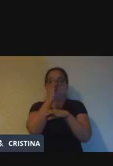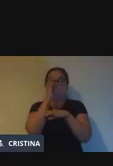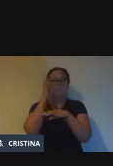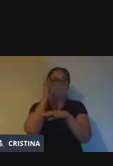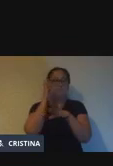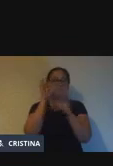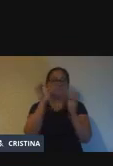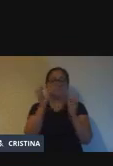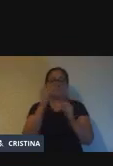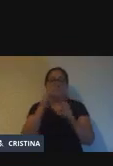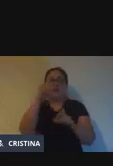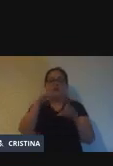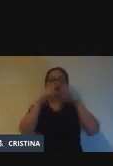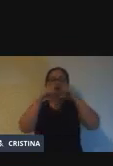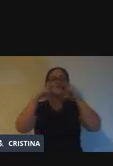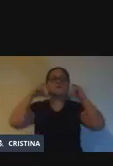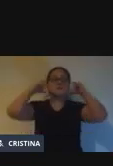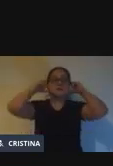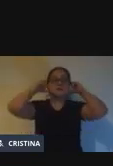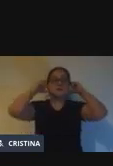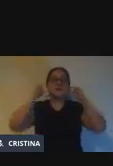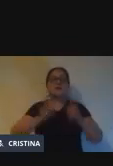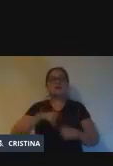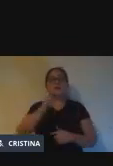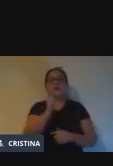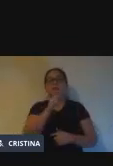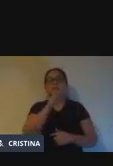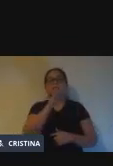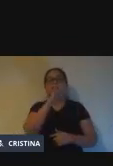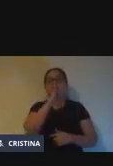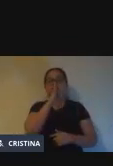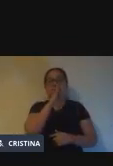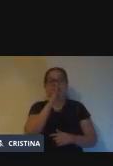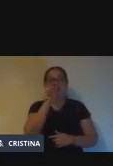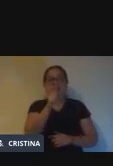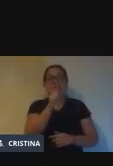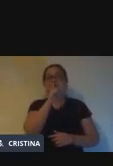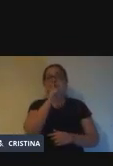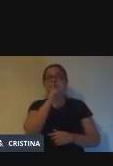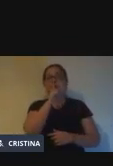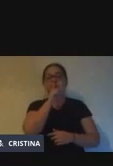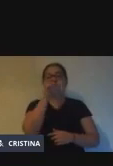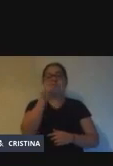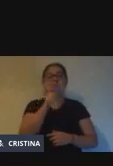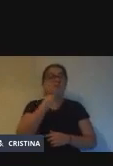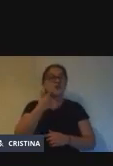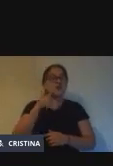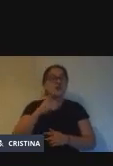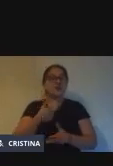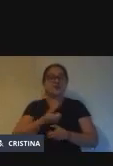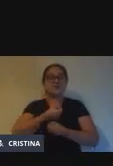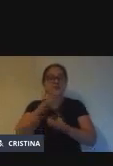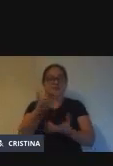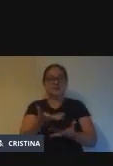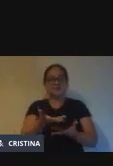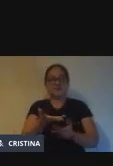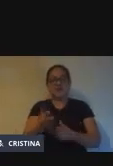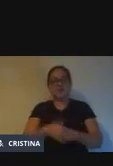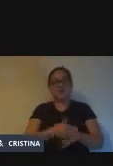el cubrebocas, pues, pero un cubrebocas emocional, así, ¿no? Donde